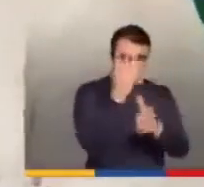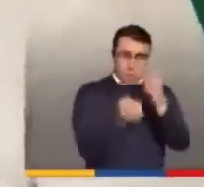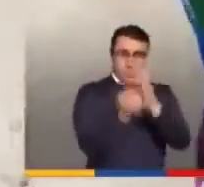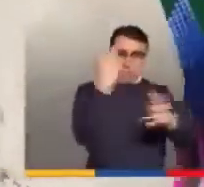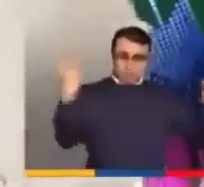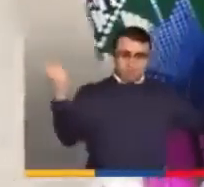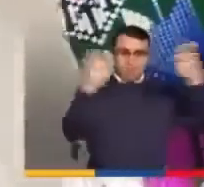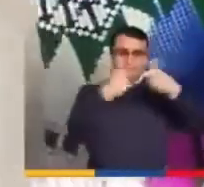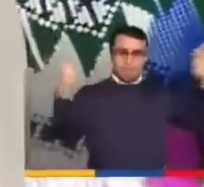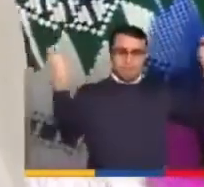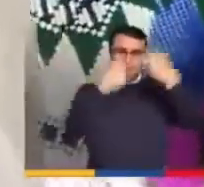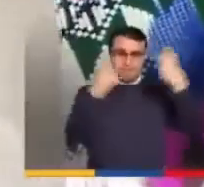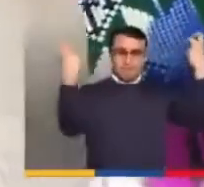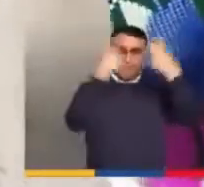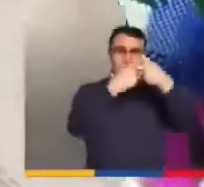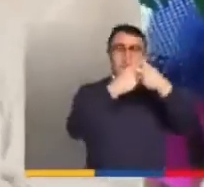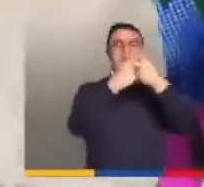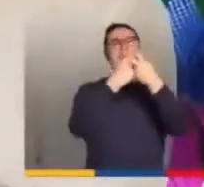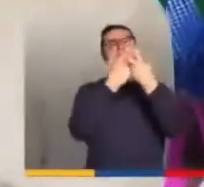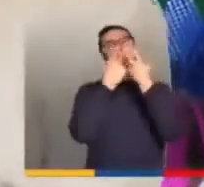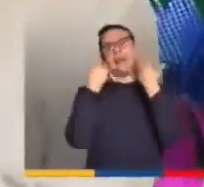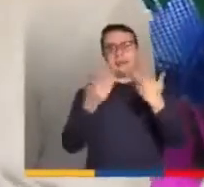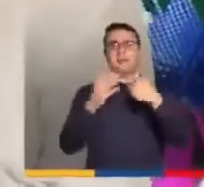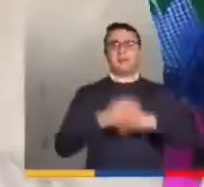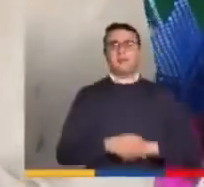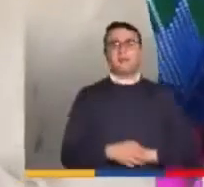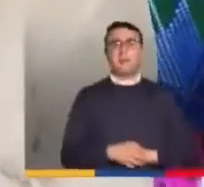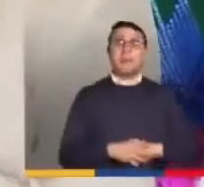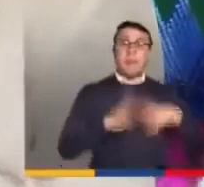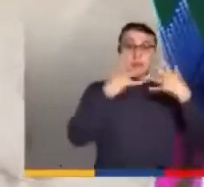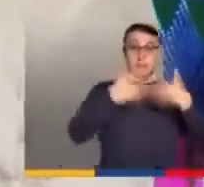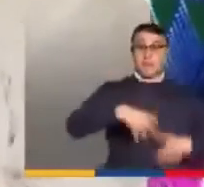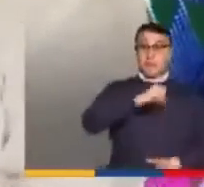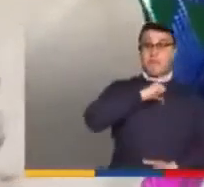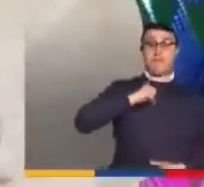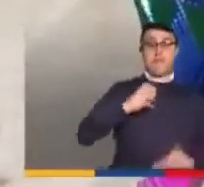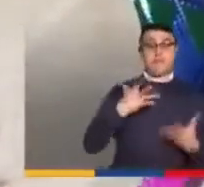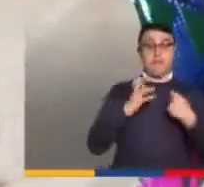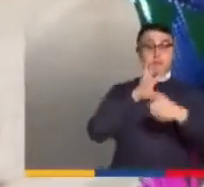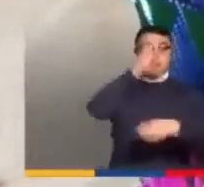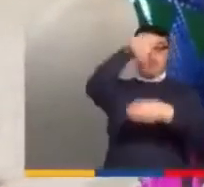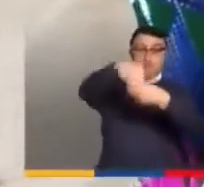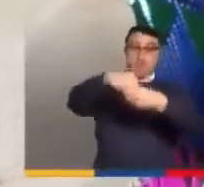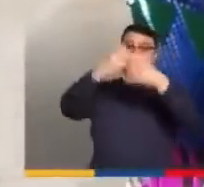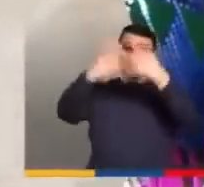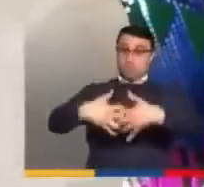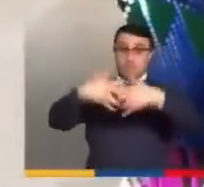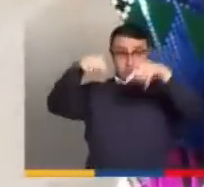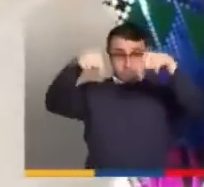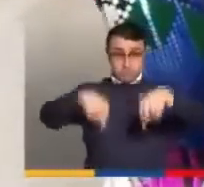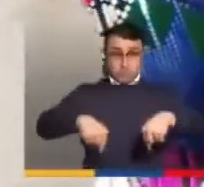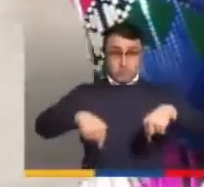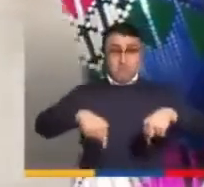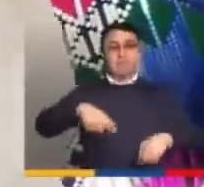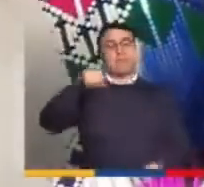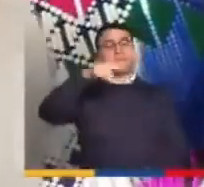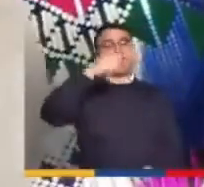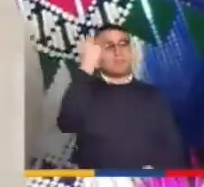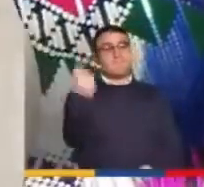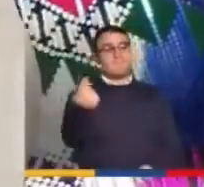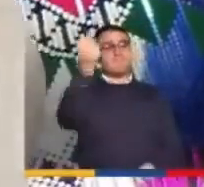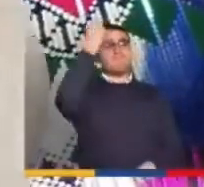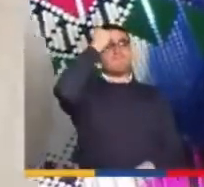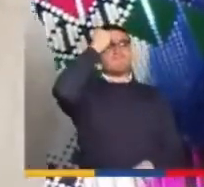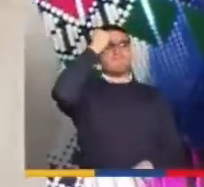Esto es fundamental que lo entienda la empresa privada que quiera entrar acá, porque es lo que garantiza la